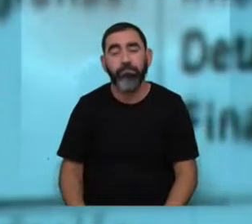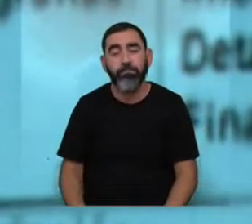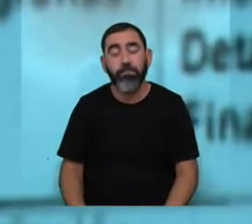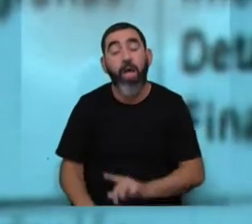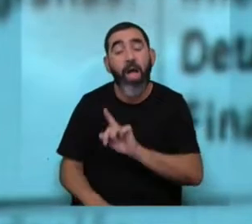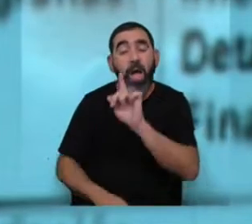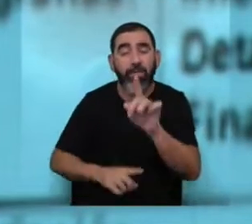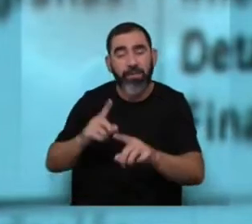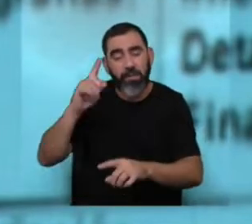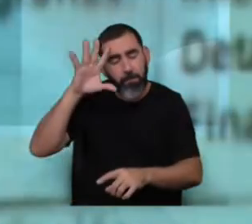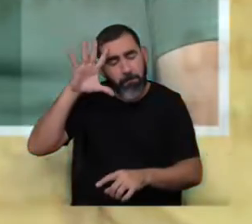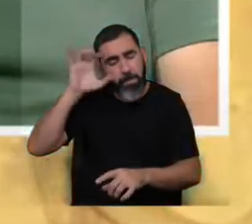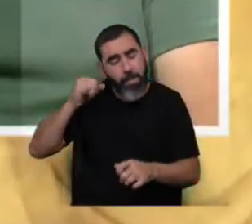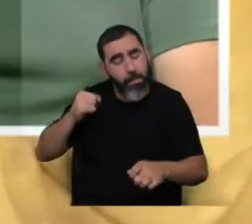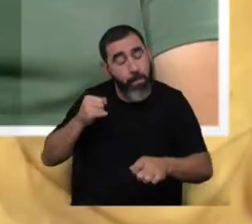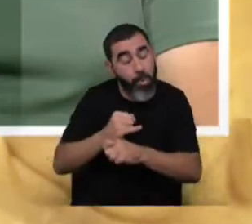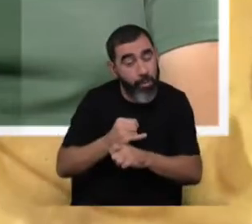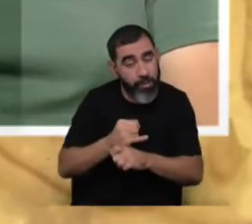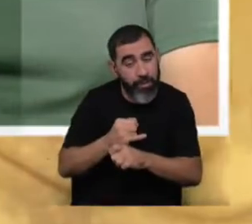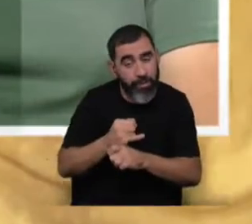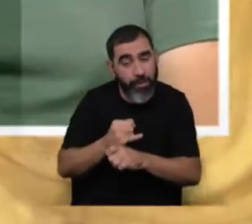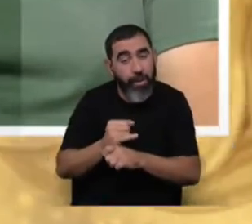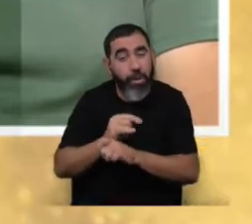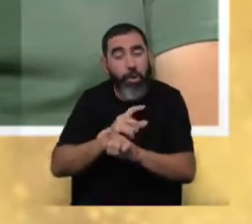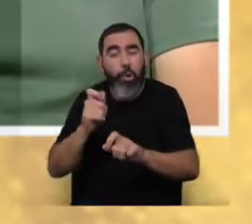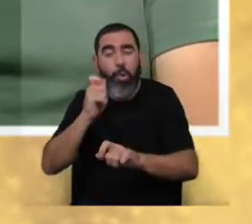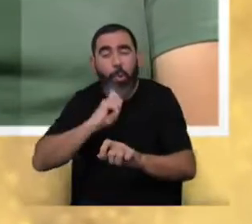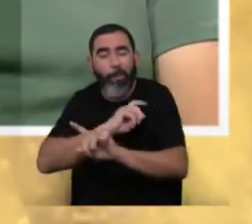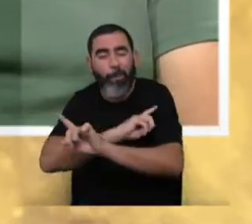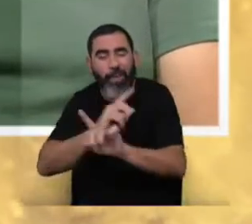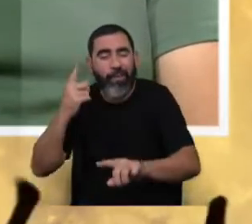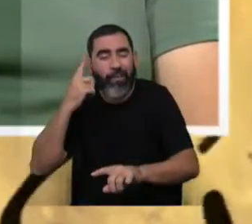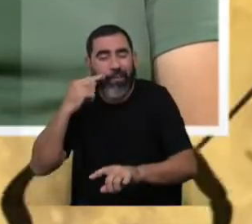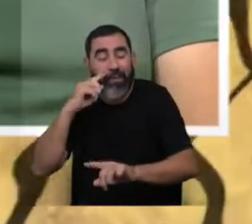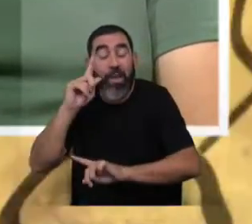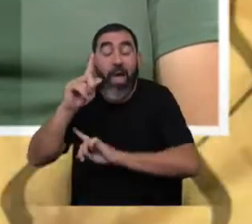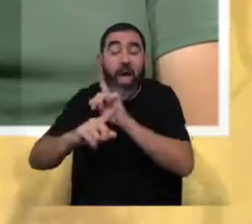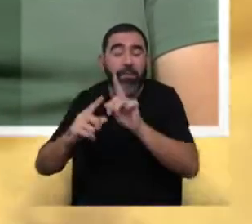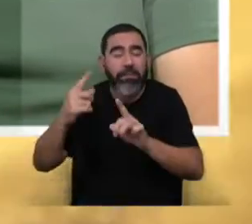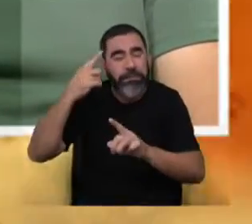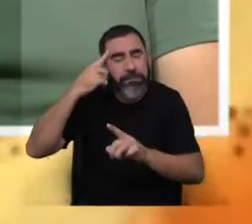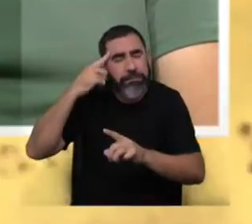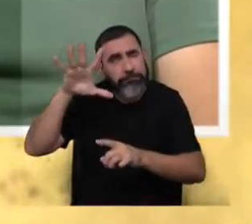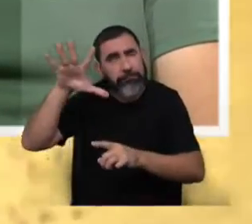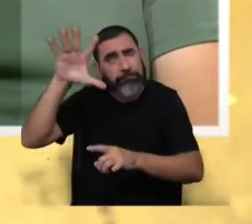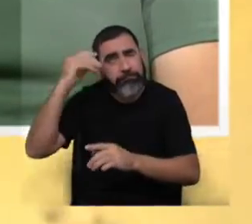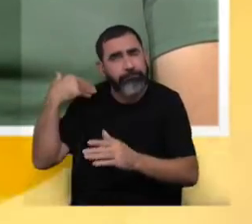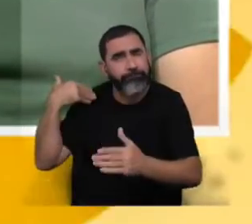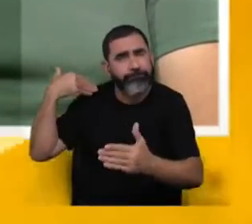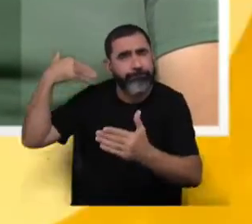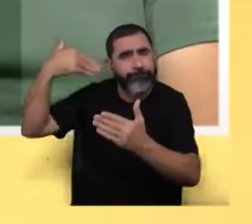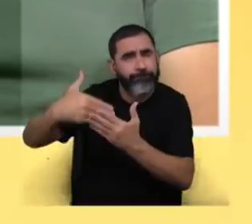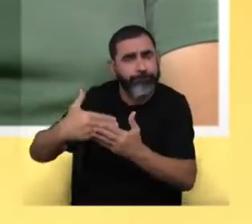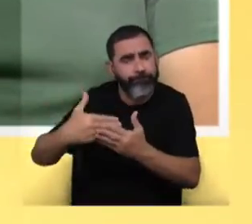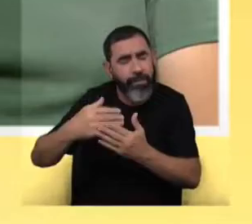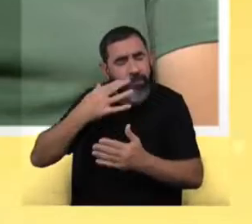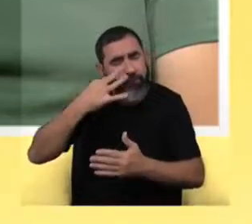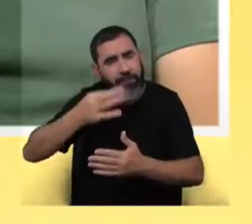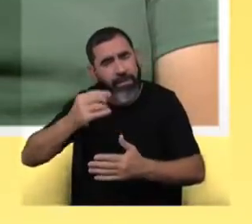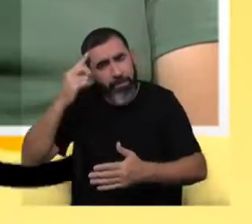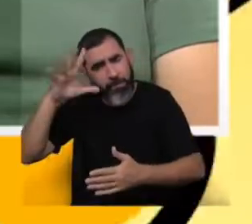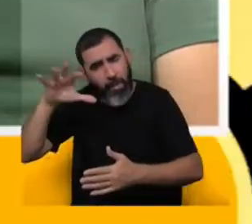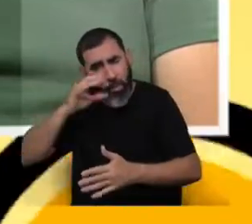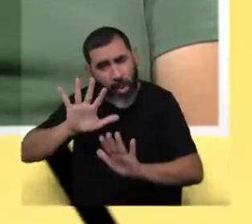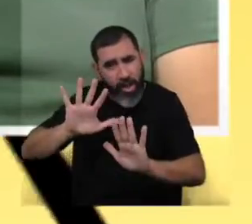muchas veces que la memoria falla, entonces no es que nos quieran mentir, sino que hay un tema del paso del tiempo, la memoria, lo que